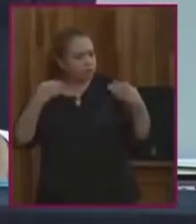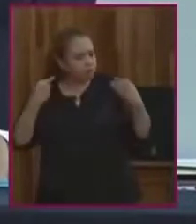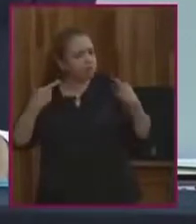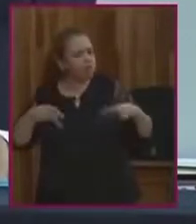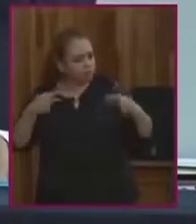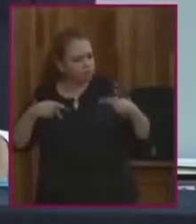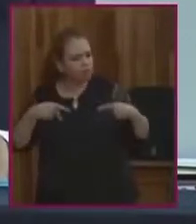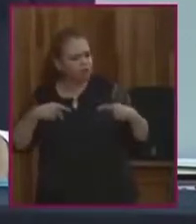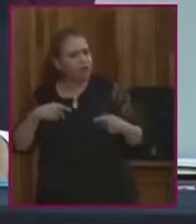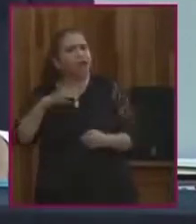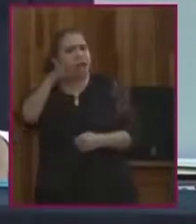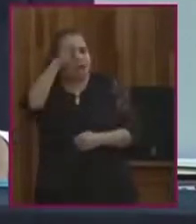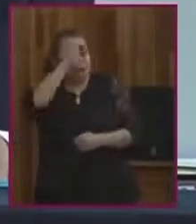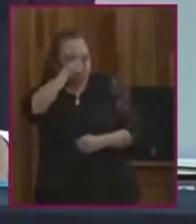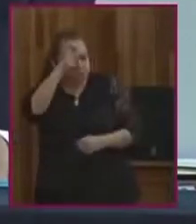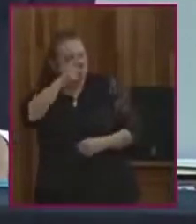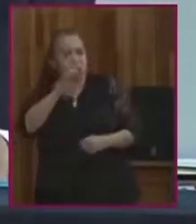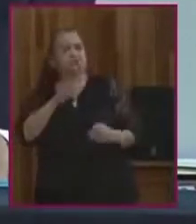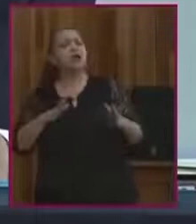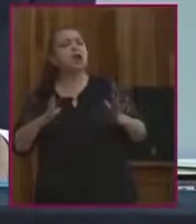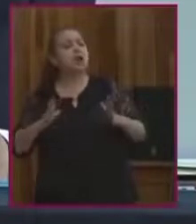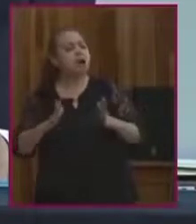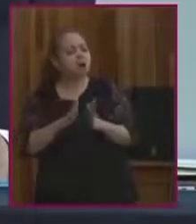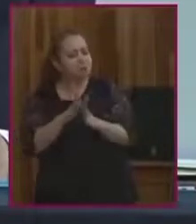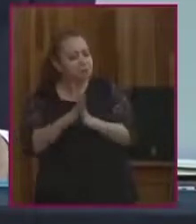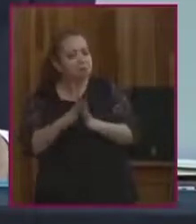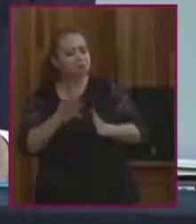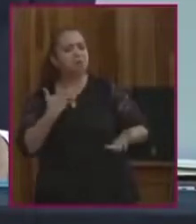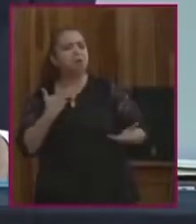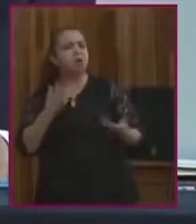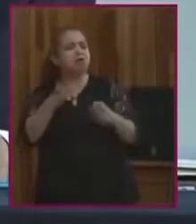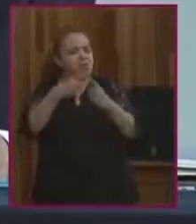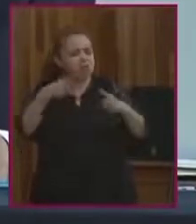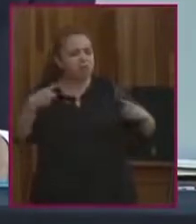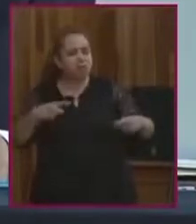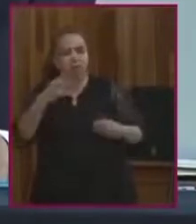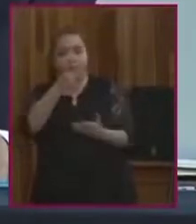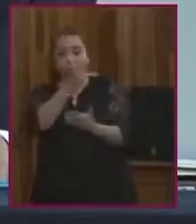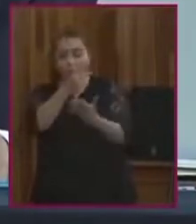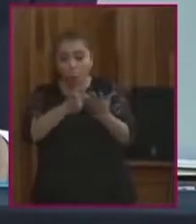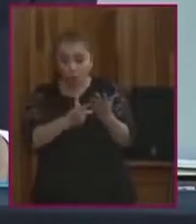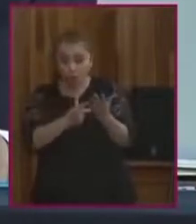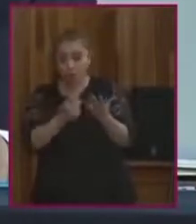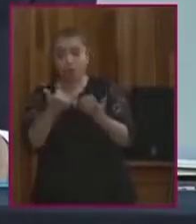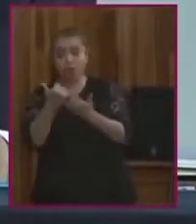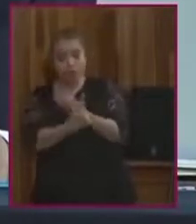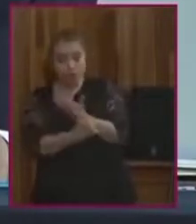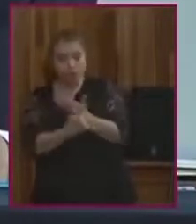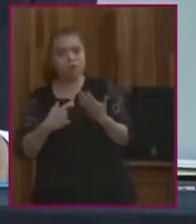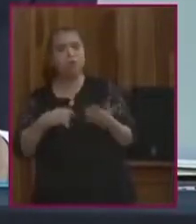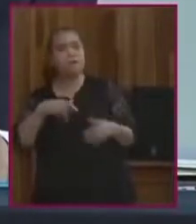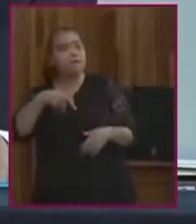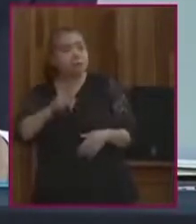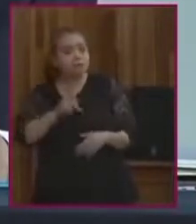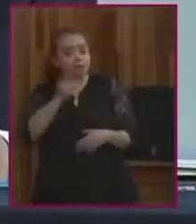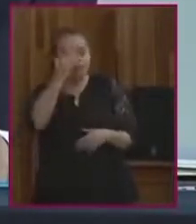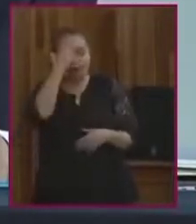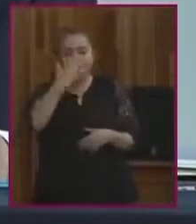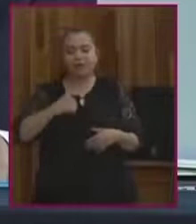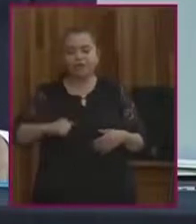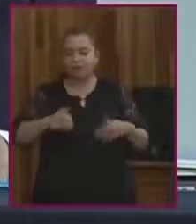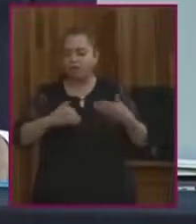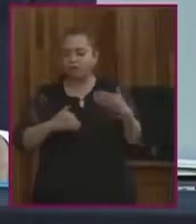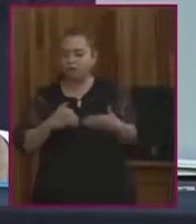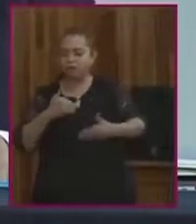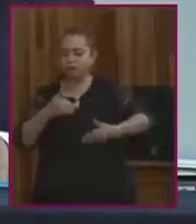de experiencia práctica para el desarrollo y seguimiento de los proyectos, pero sobre todo el desarrollo de las habilidades y destrezas que se irán construyendo